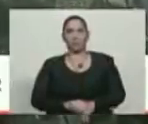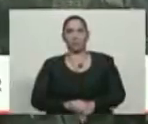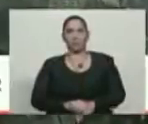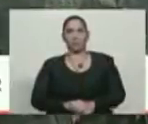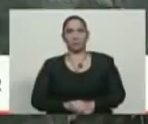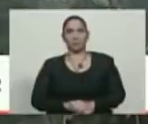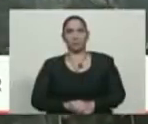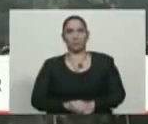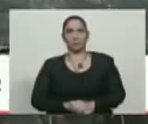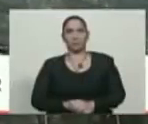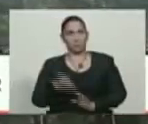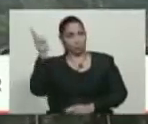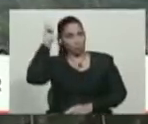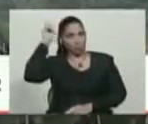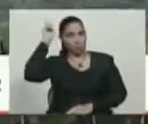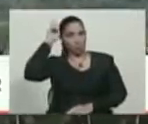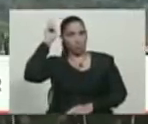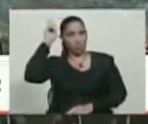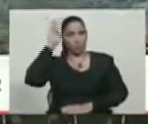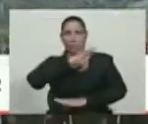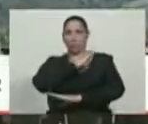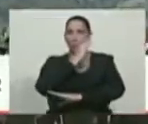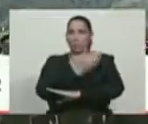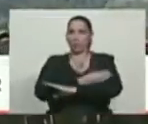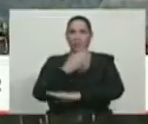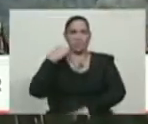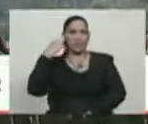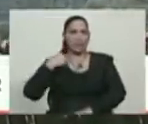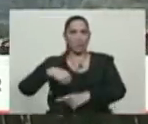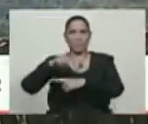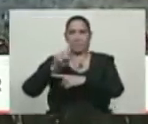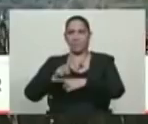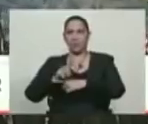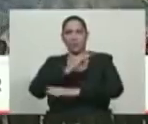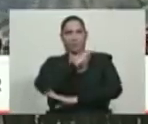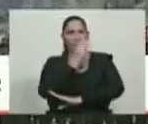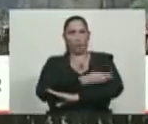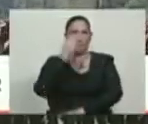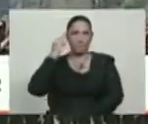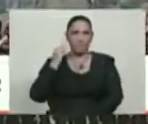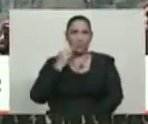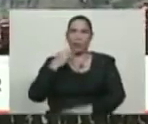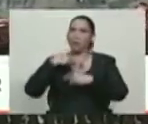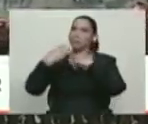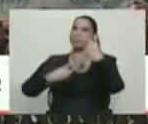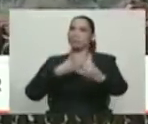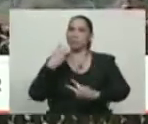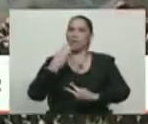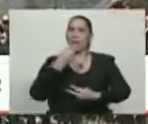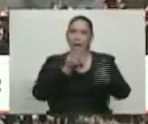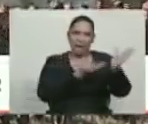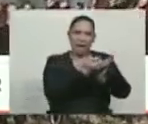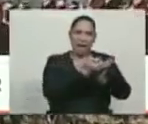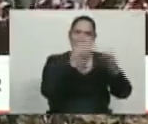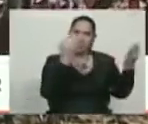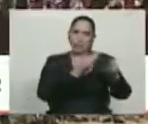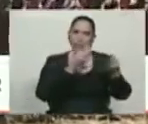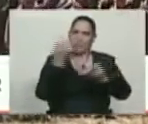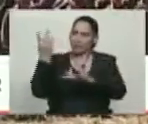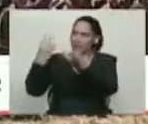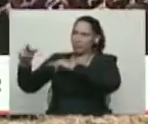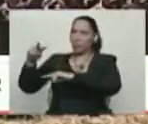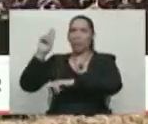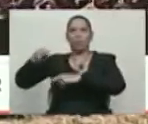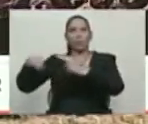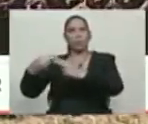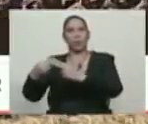de Goicaipuro, con la fuerza de Negro Primero, con la fuerza de Bolívar, digamos, leales siempre,